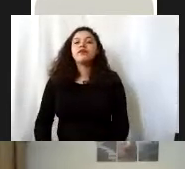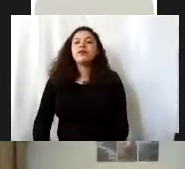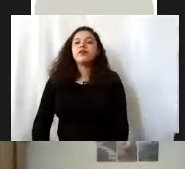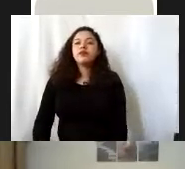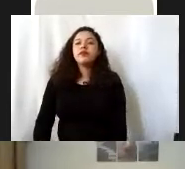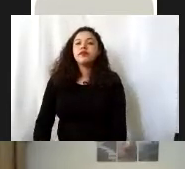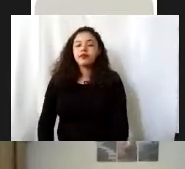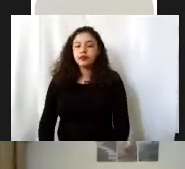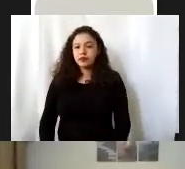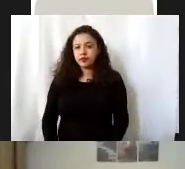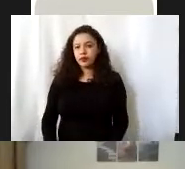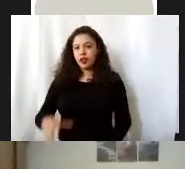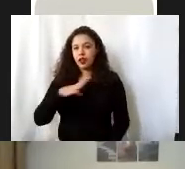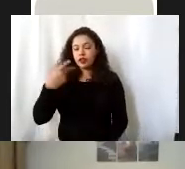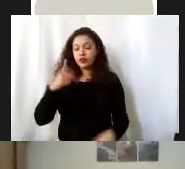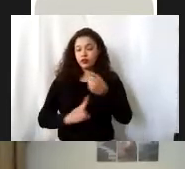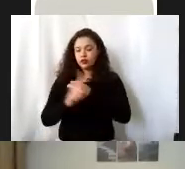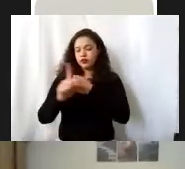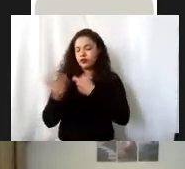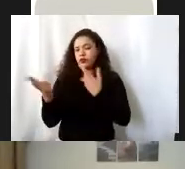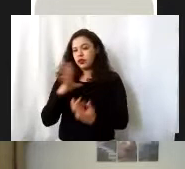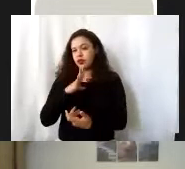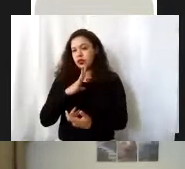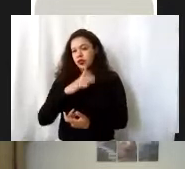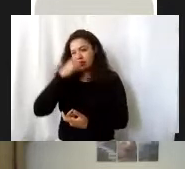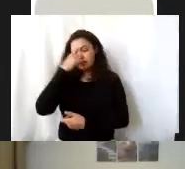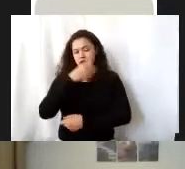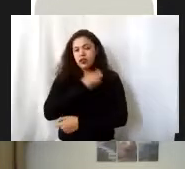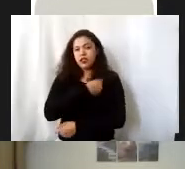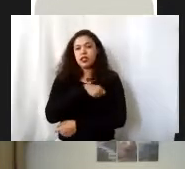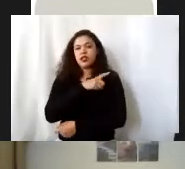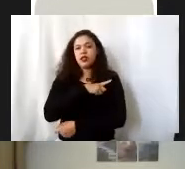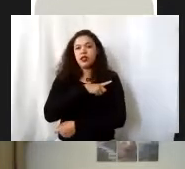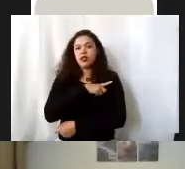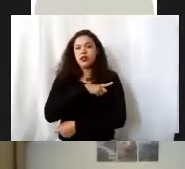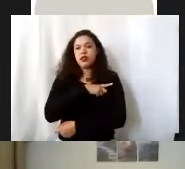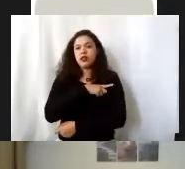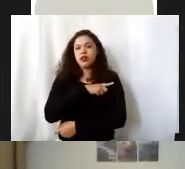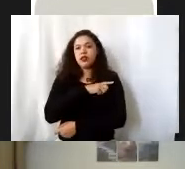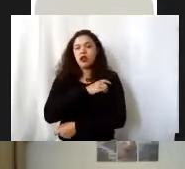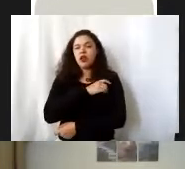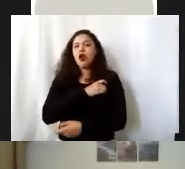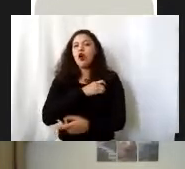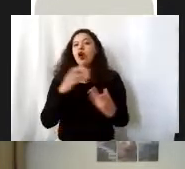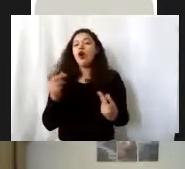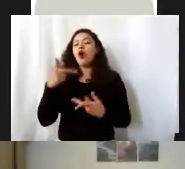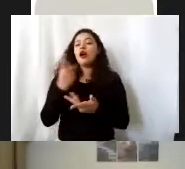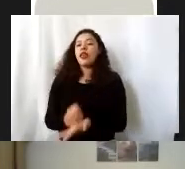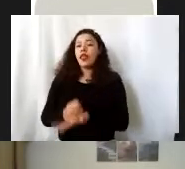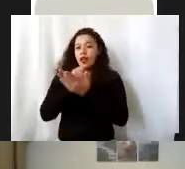Que presenten esos problemas de salud. O que requieran terapias, o que